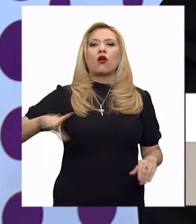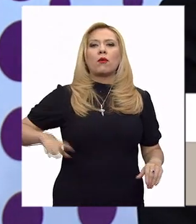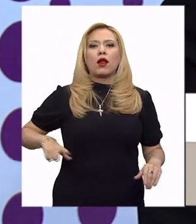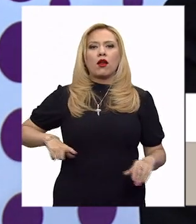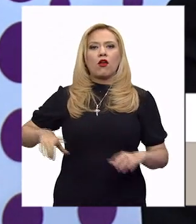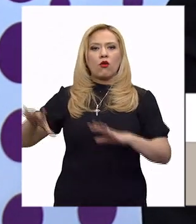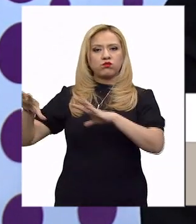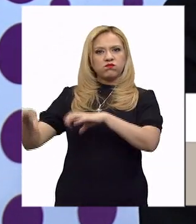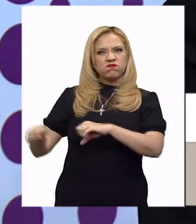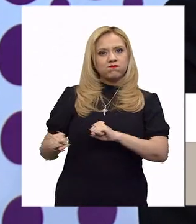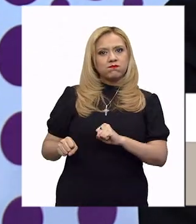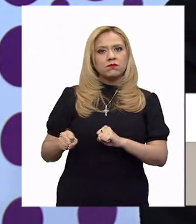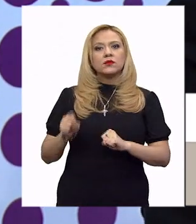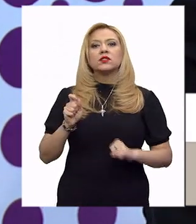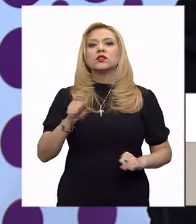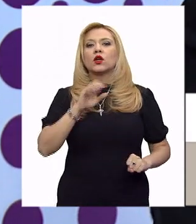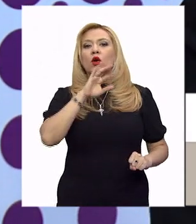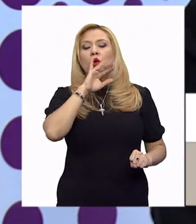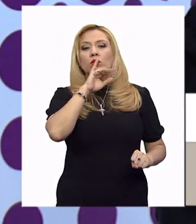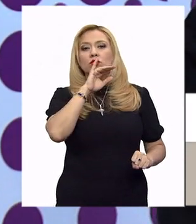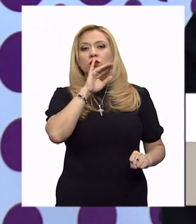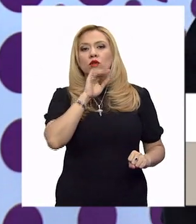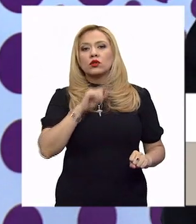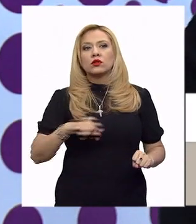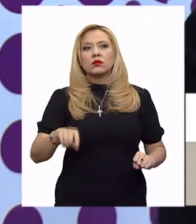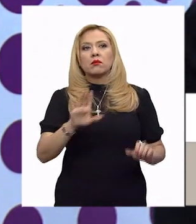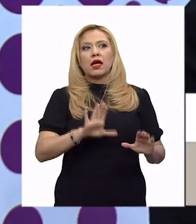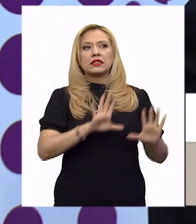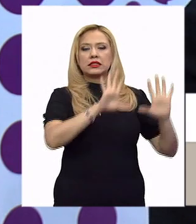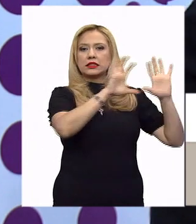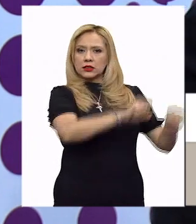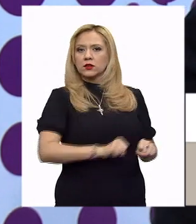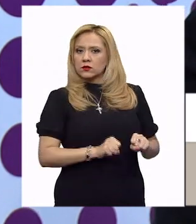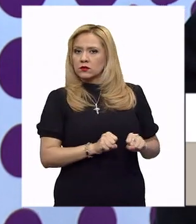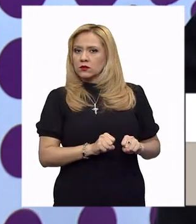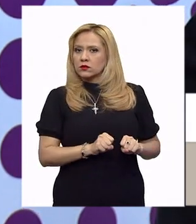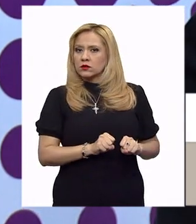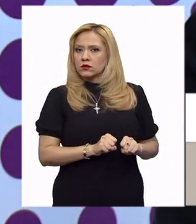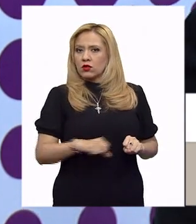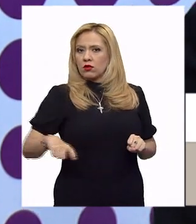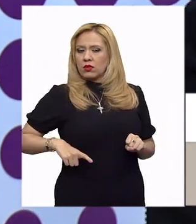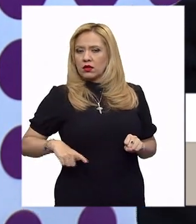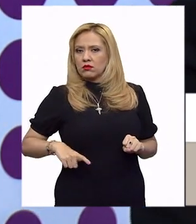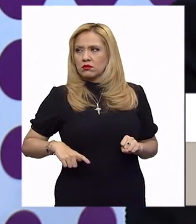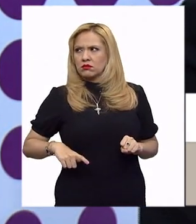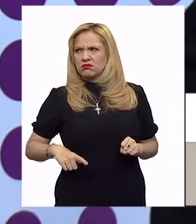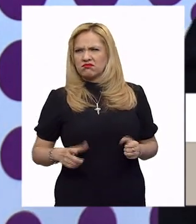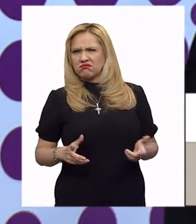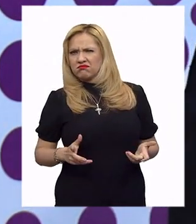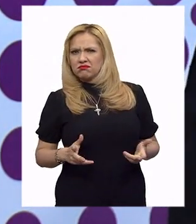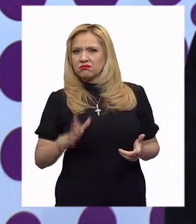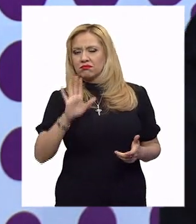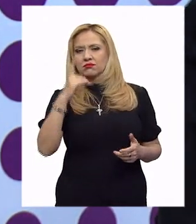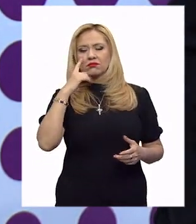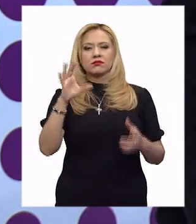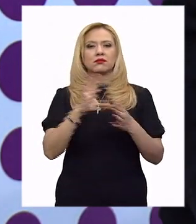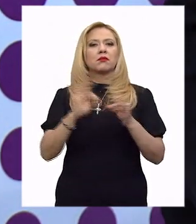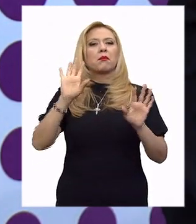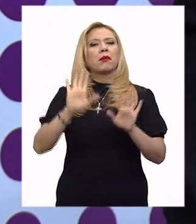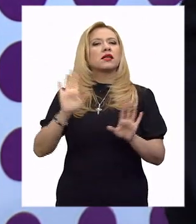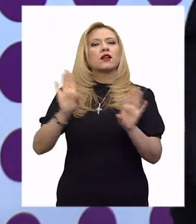viendo la corrupción como un fenómeno de la captura del Estado. Si tuviéramos que decir o hacer una analogía con una